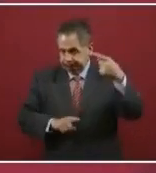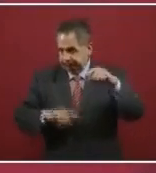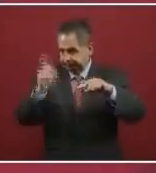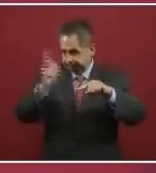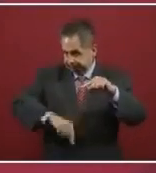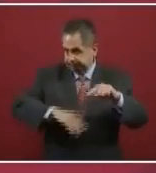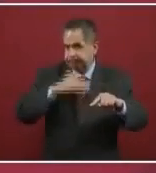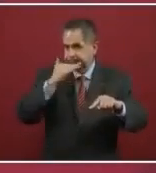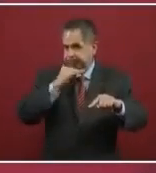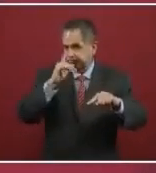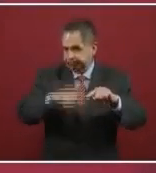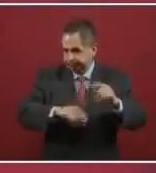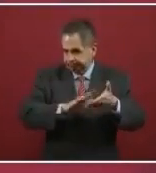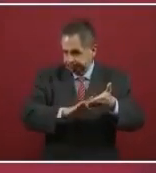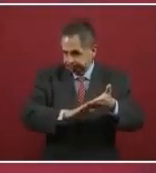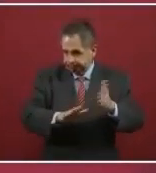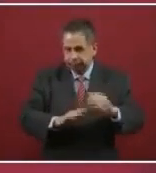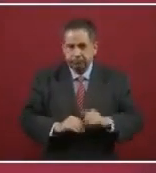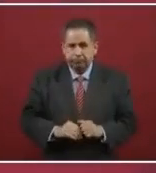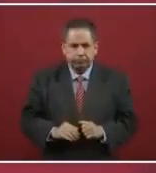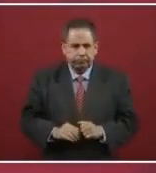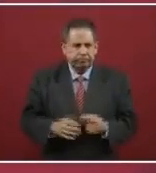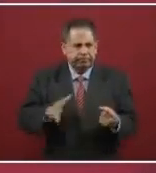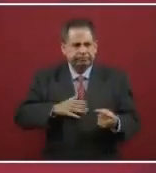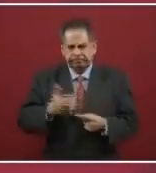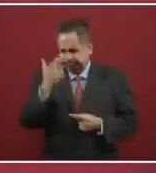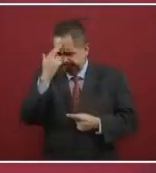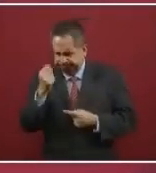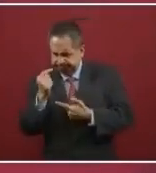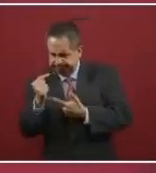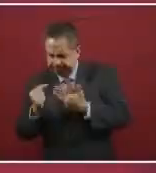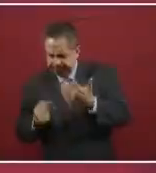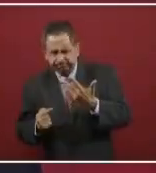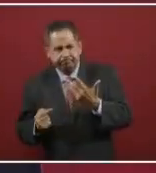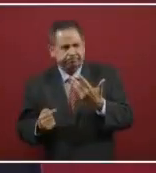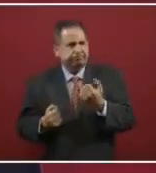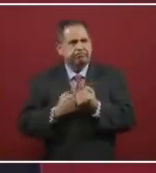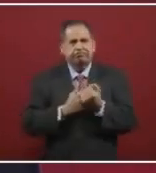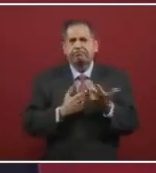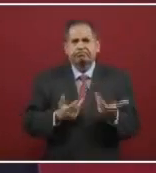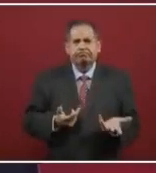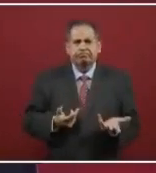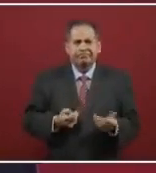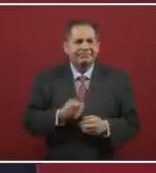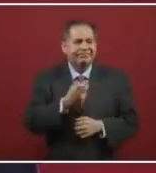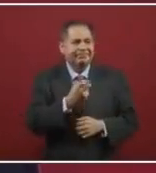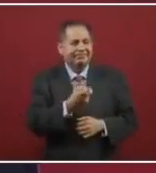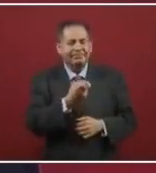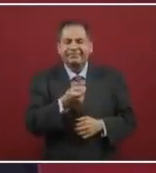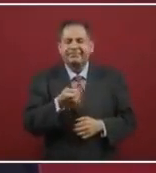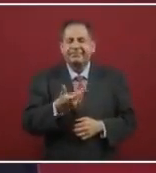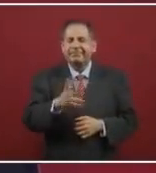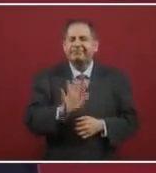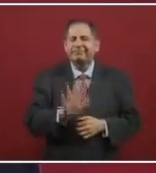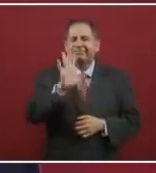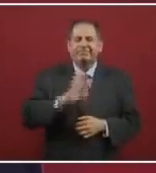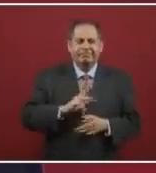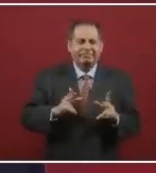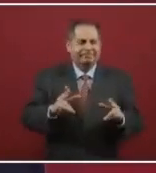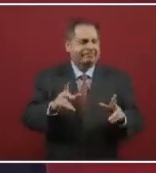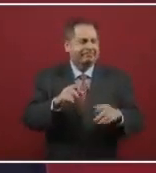corrupción. Lo puedo fundar de que ese es el cáncer que